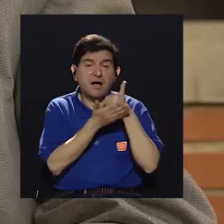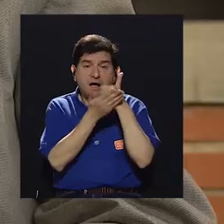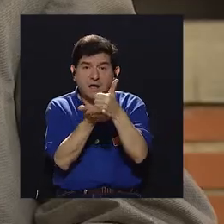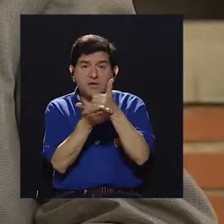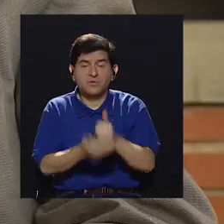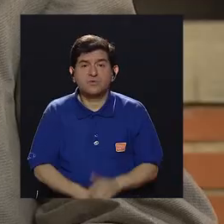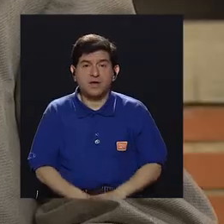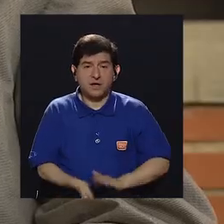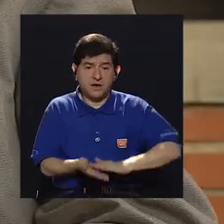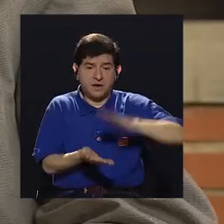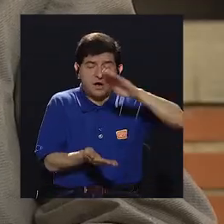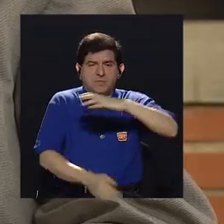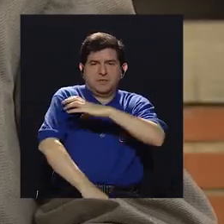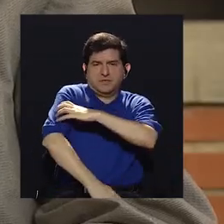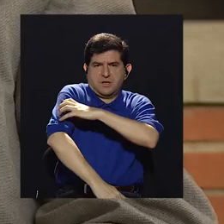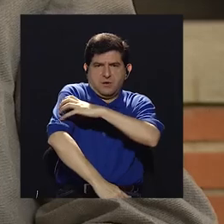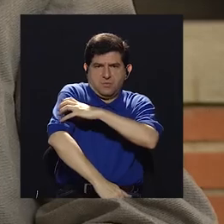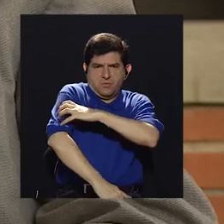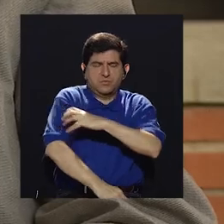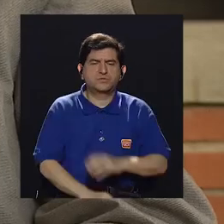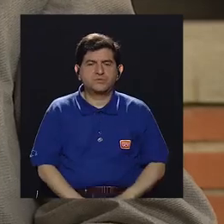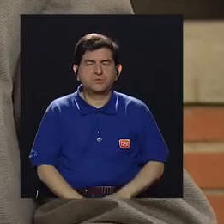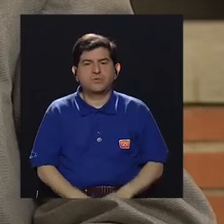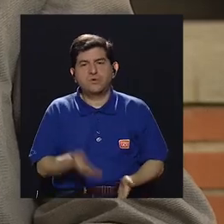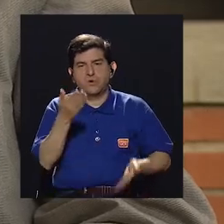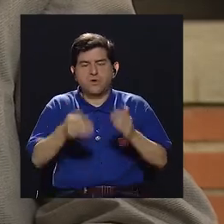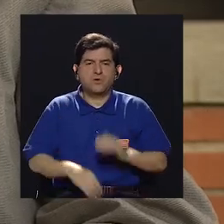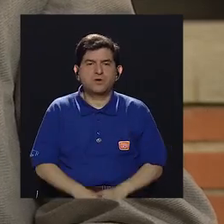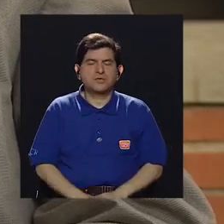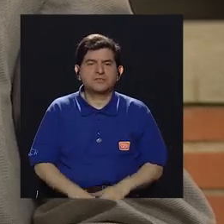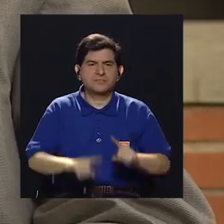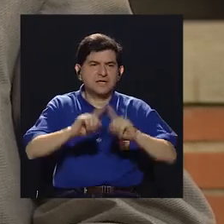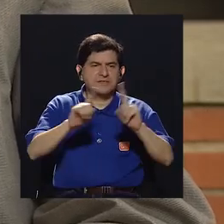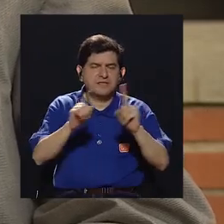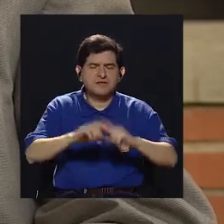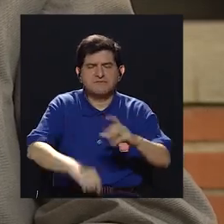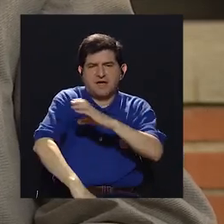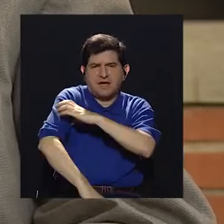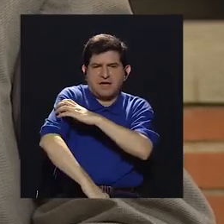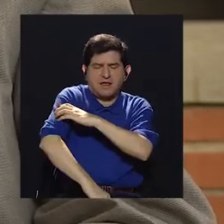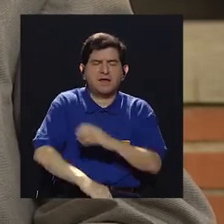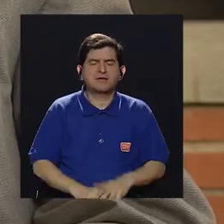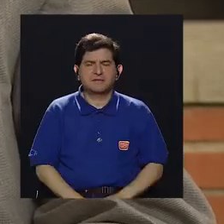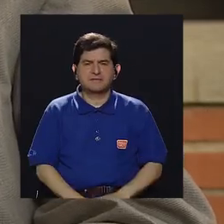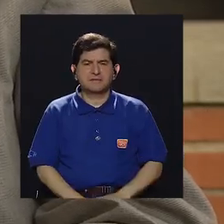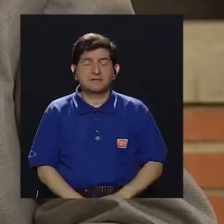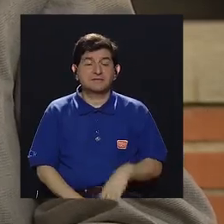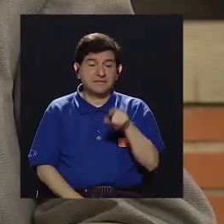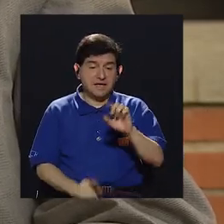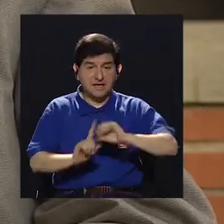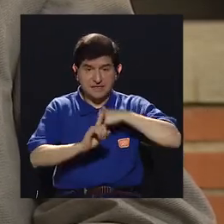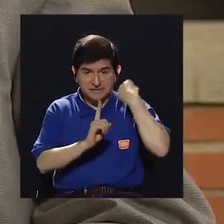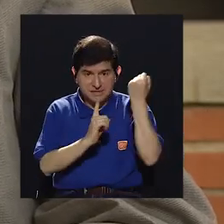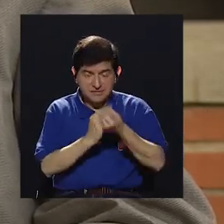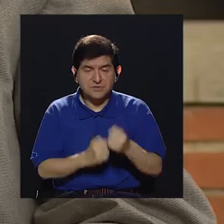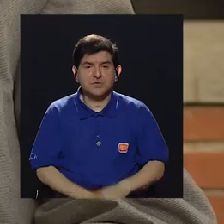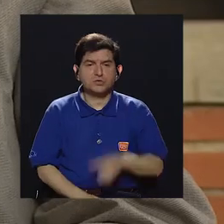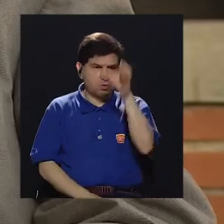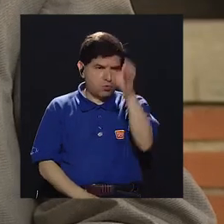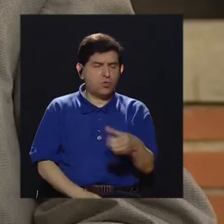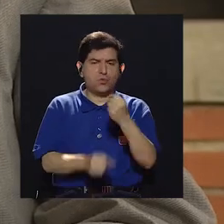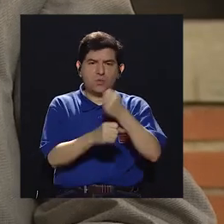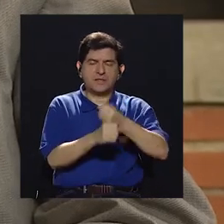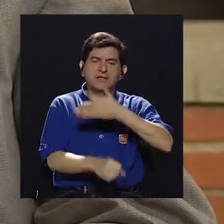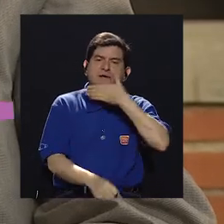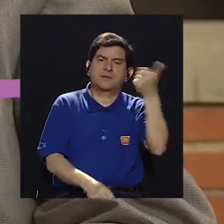les ayuda a aumentar la masa muscular, por ejemplo, el del glúteo medio, el psoas ilíaco, el piso pélvico, que al fin y al cabo lo que hace es que la